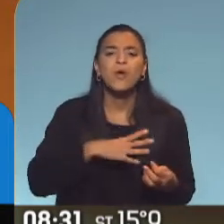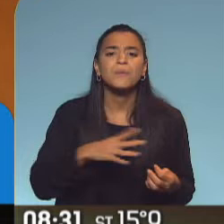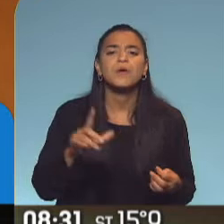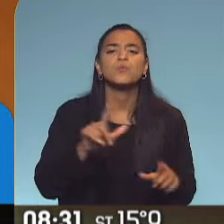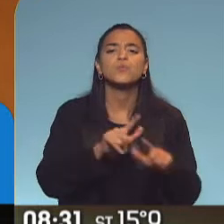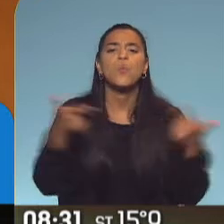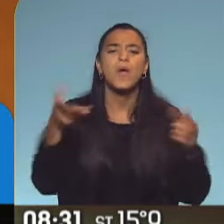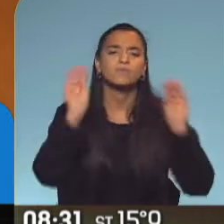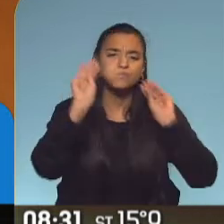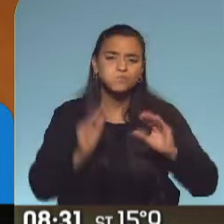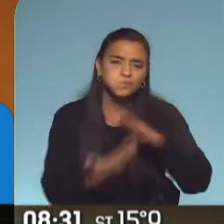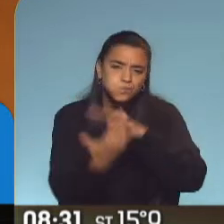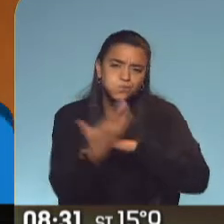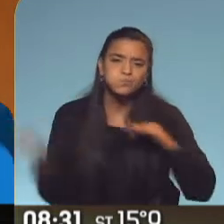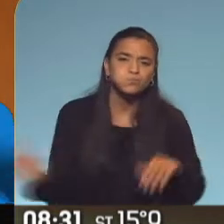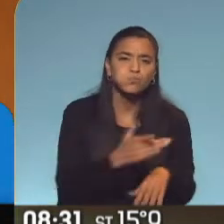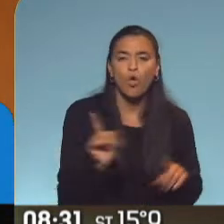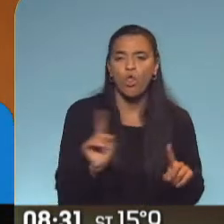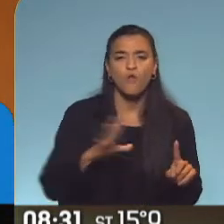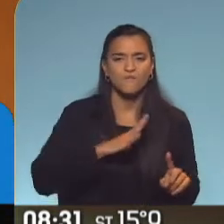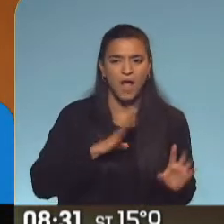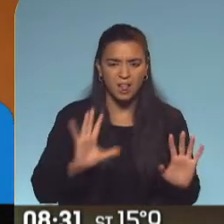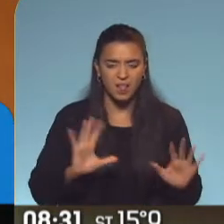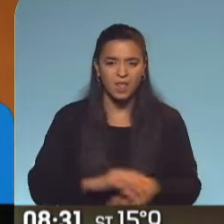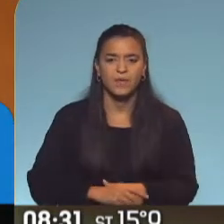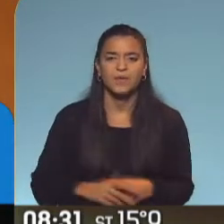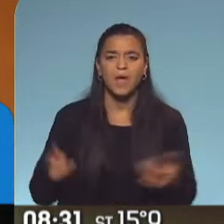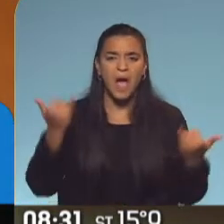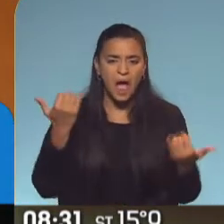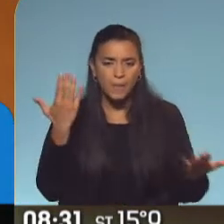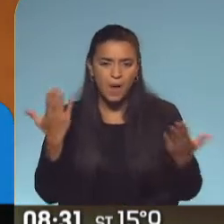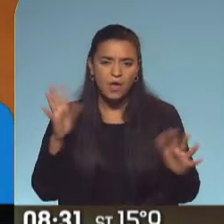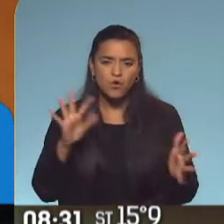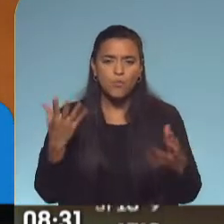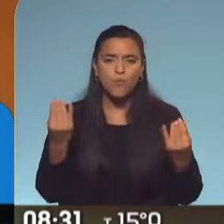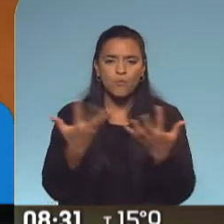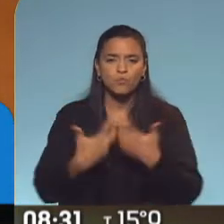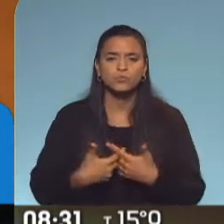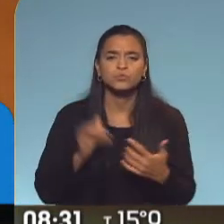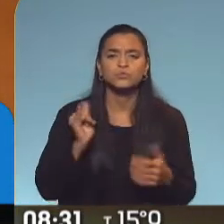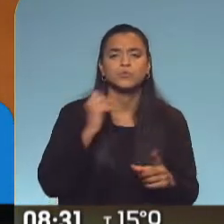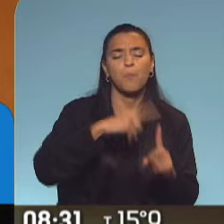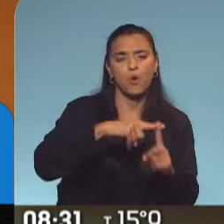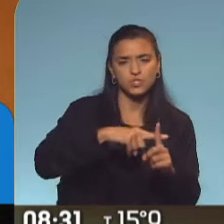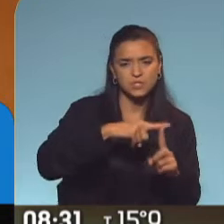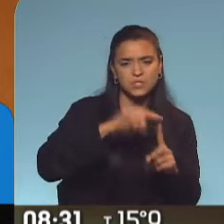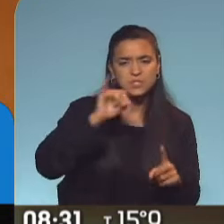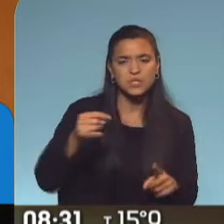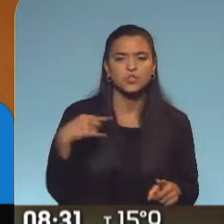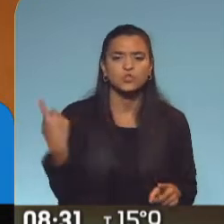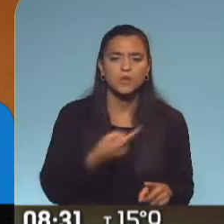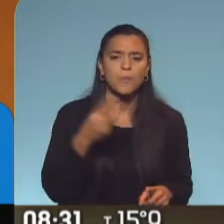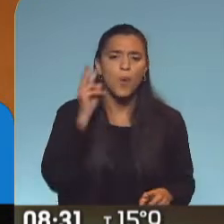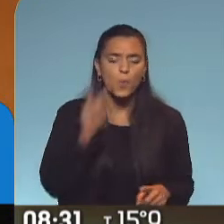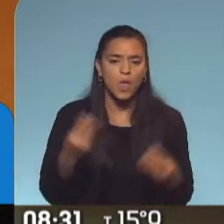la carga de todas las jurisdicciones, ¿no? Ahora, a grandes rasgos hay un balance de cómo funciona. No, hay un balance positivo. Lo que sí estamos viendo